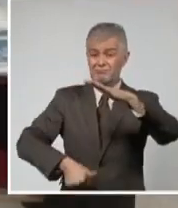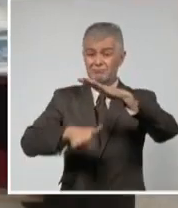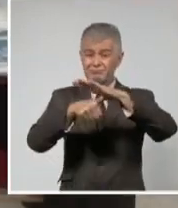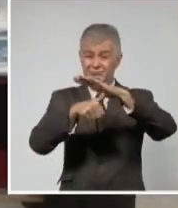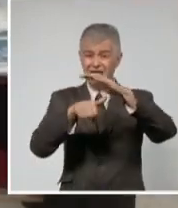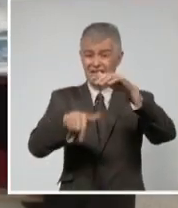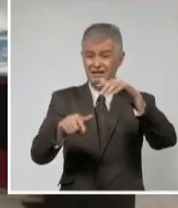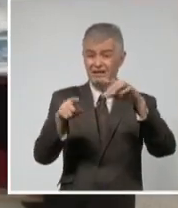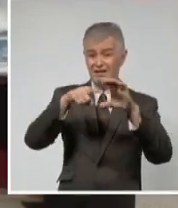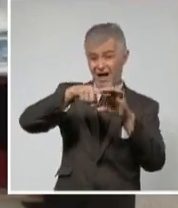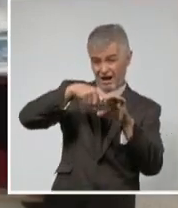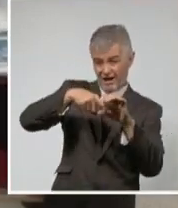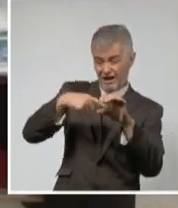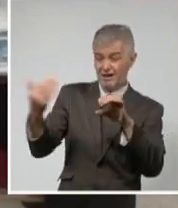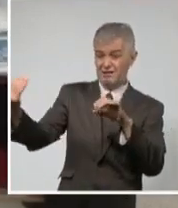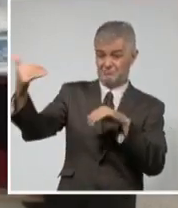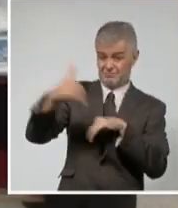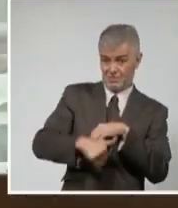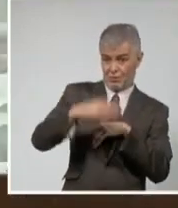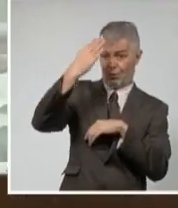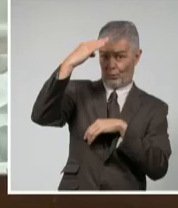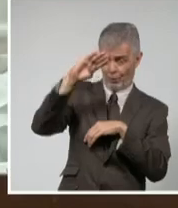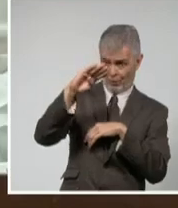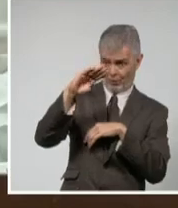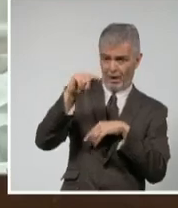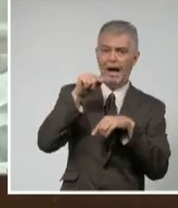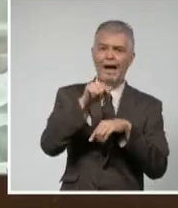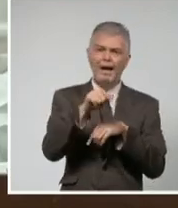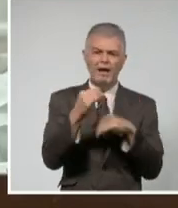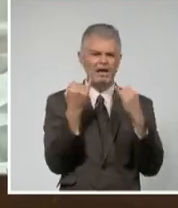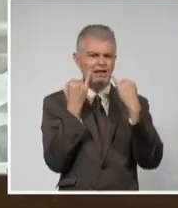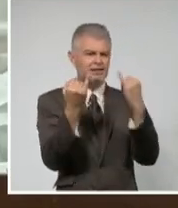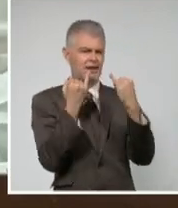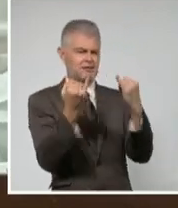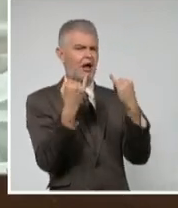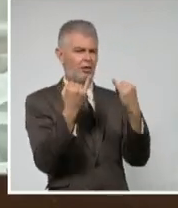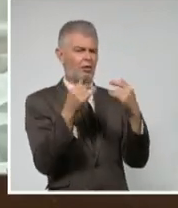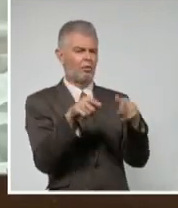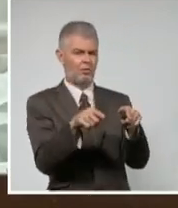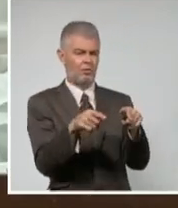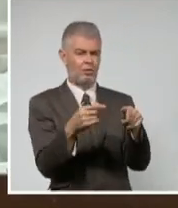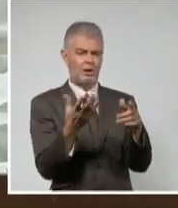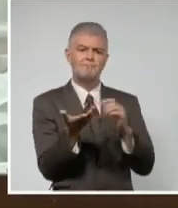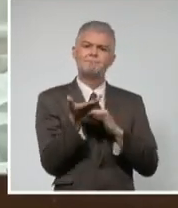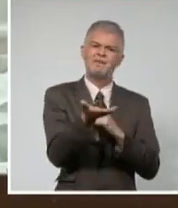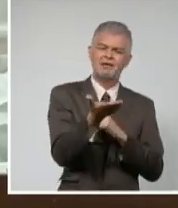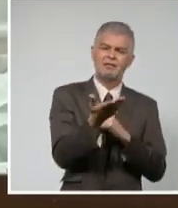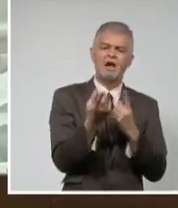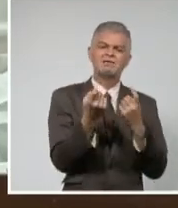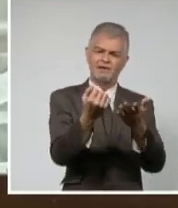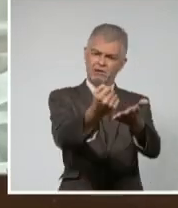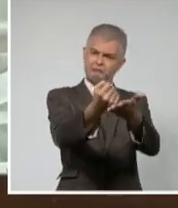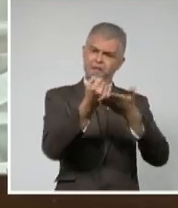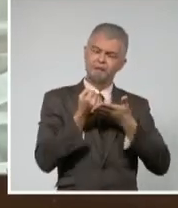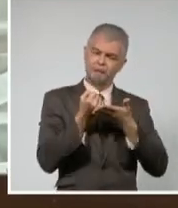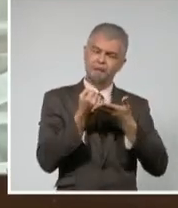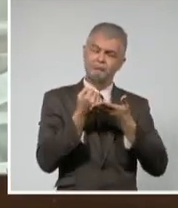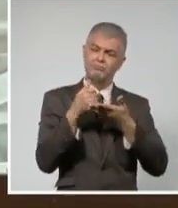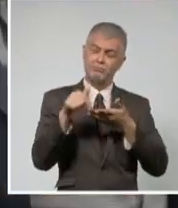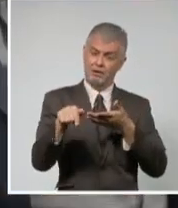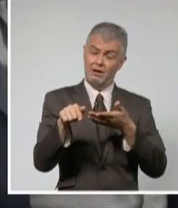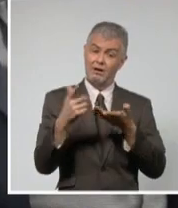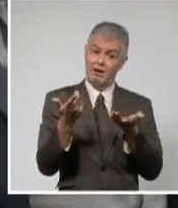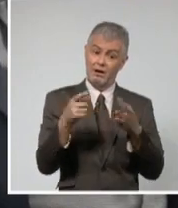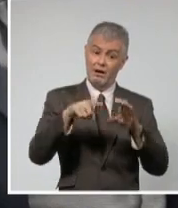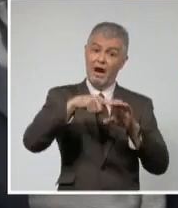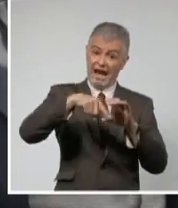González, que es un hermano de Cuba. Él se mostró muy interesado y nos pidió de inmediato una colaboración para